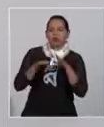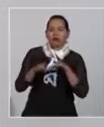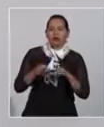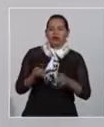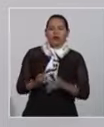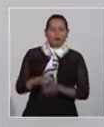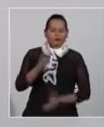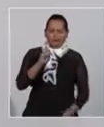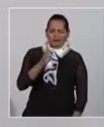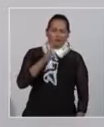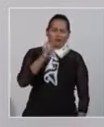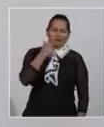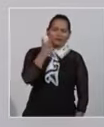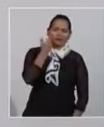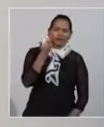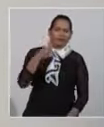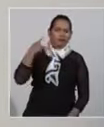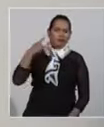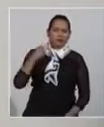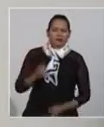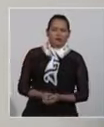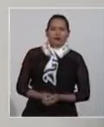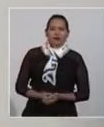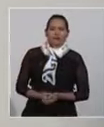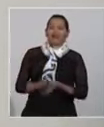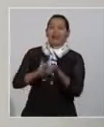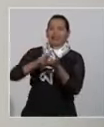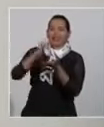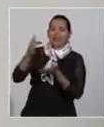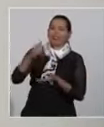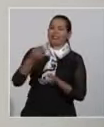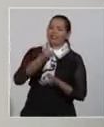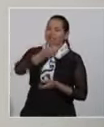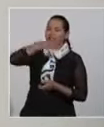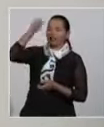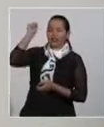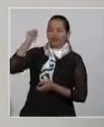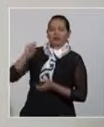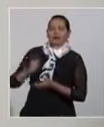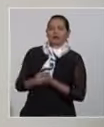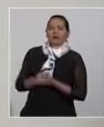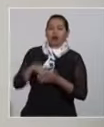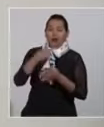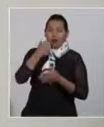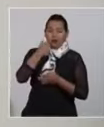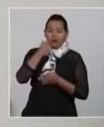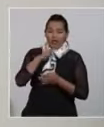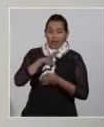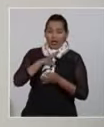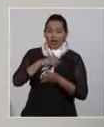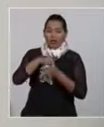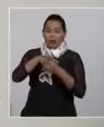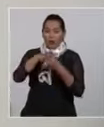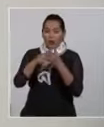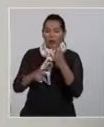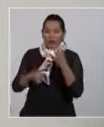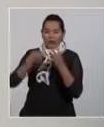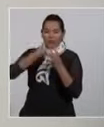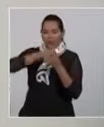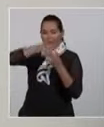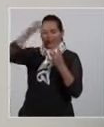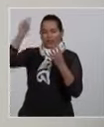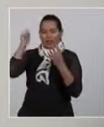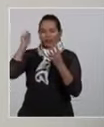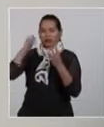para Puebla. Gracias, candidato. Tienen ahora los cuatro candidatos su derecho de contrarréplica en el